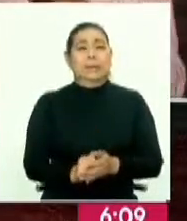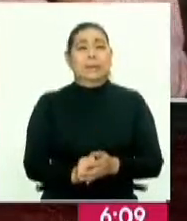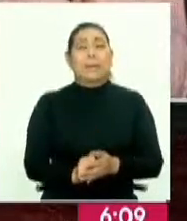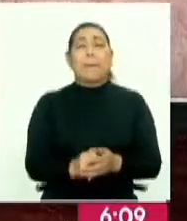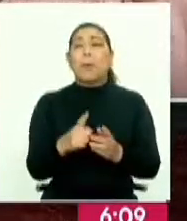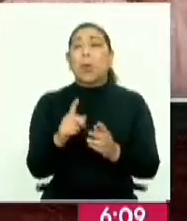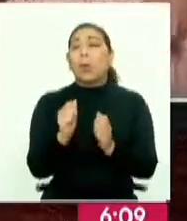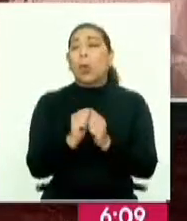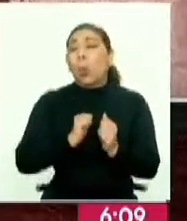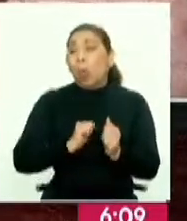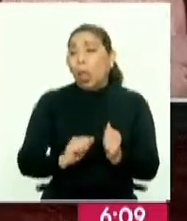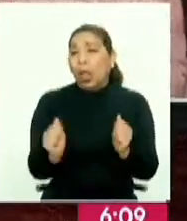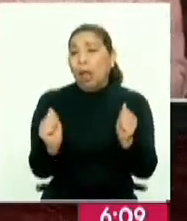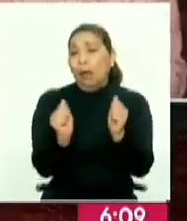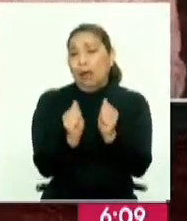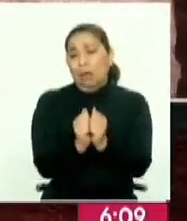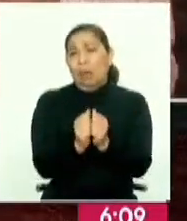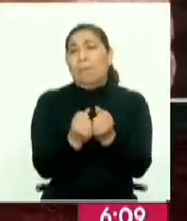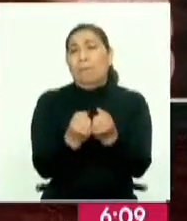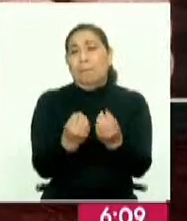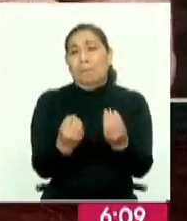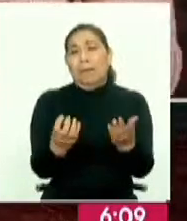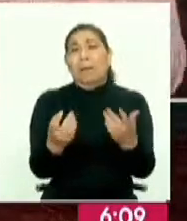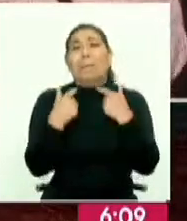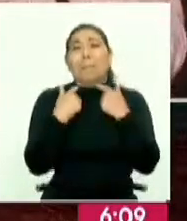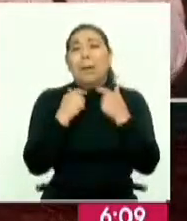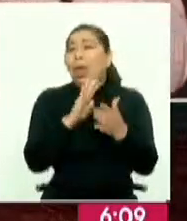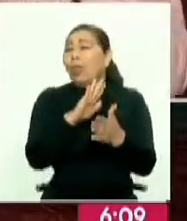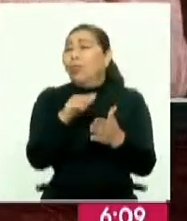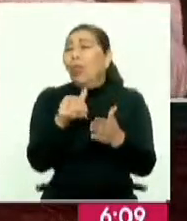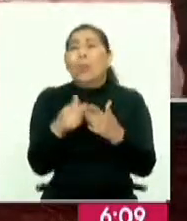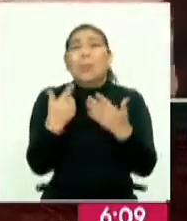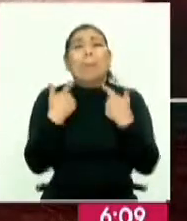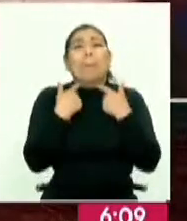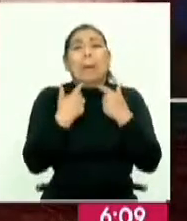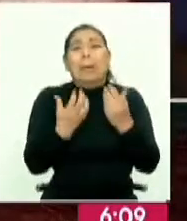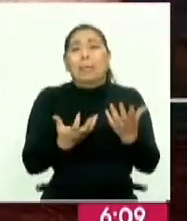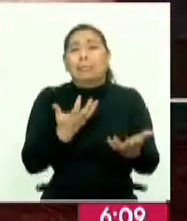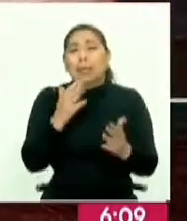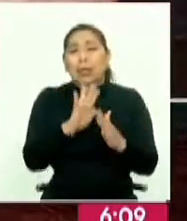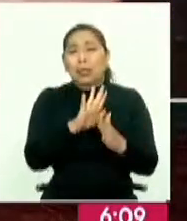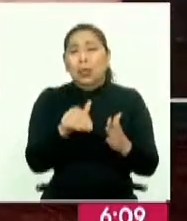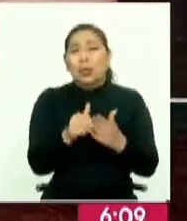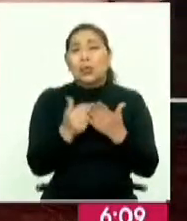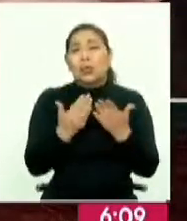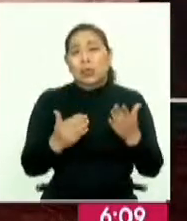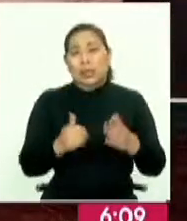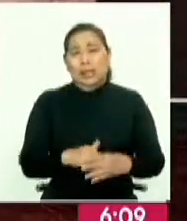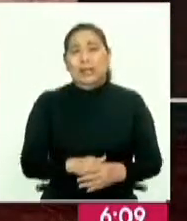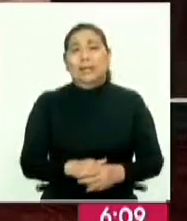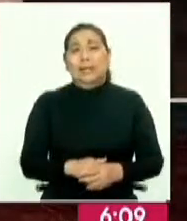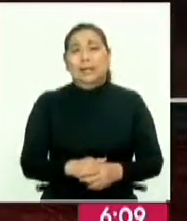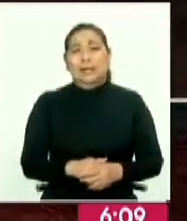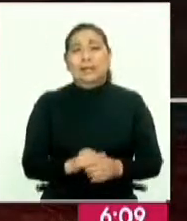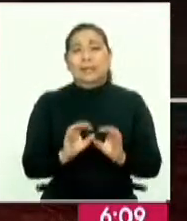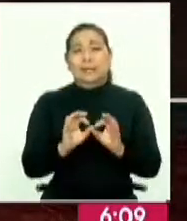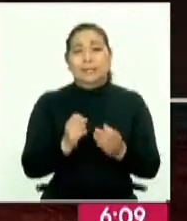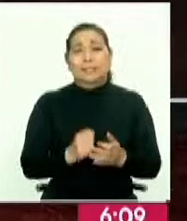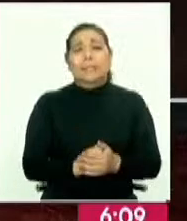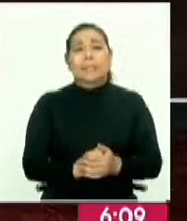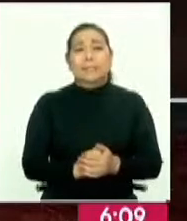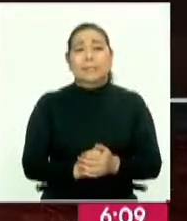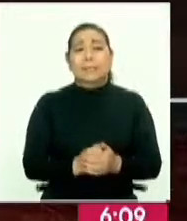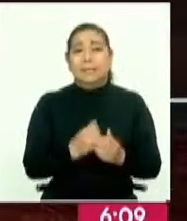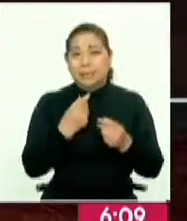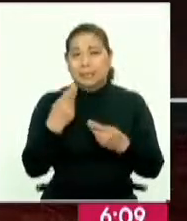contigo que también son unas familias numerosas que ellos han perdido al totalidad al cien por ciento cinco personas vamos a ir con la familia de nicolás